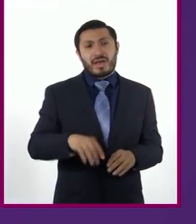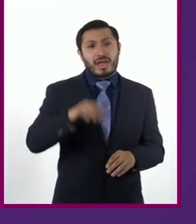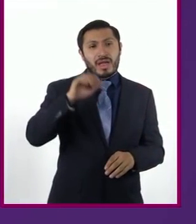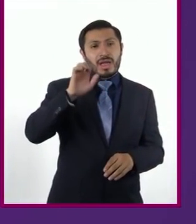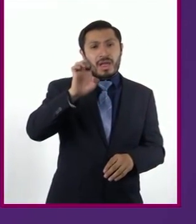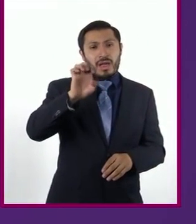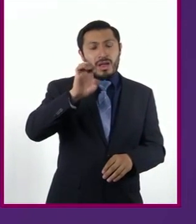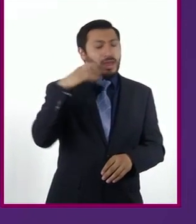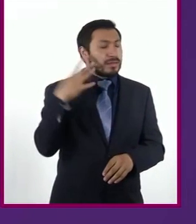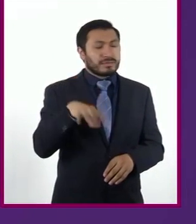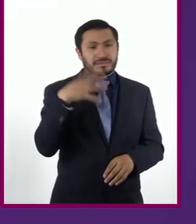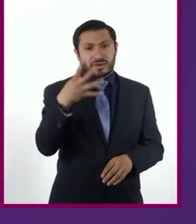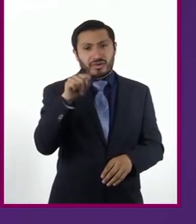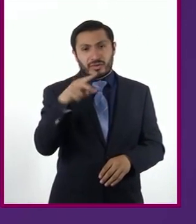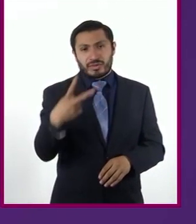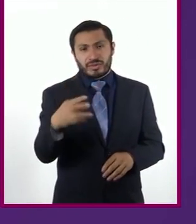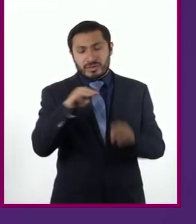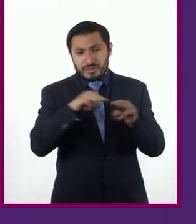4.2 metros.